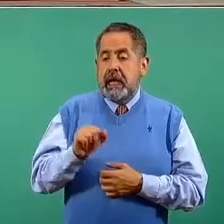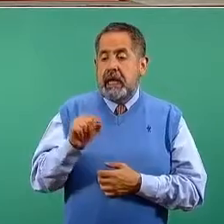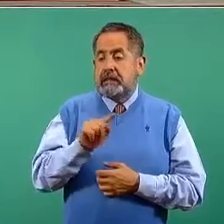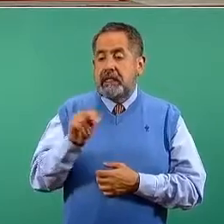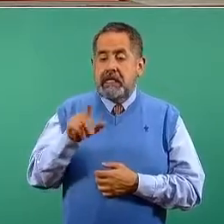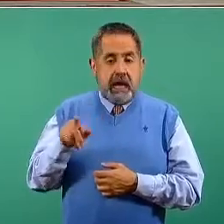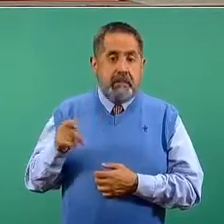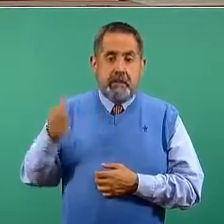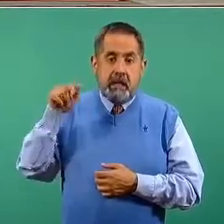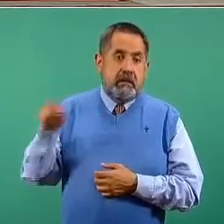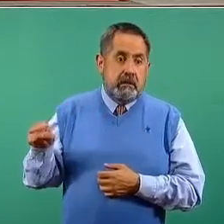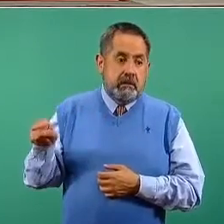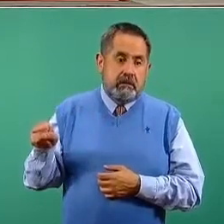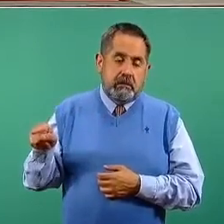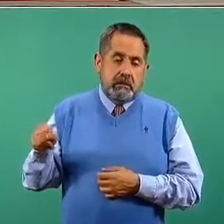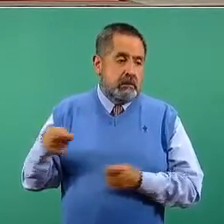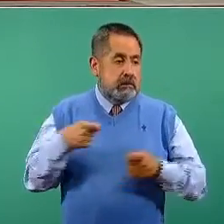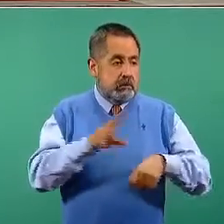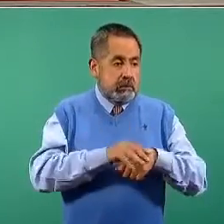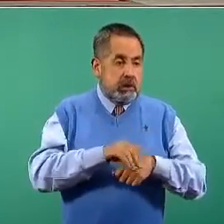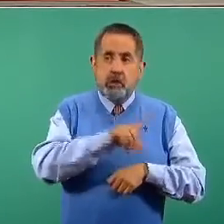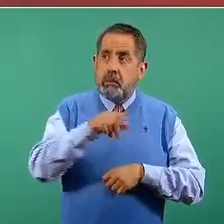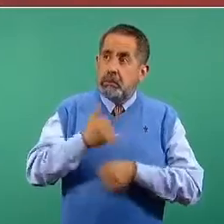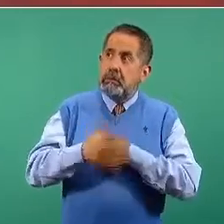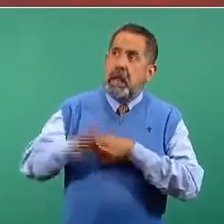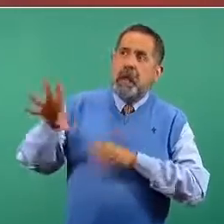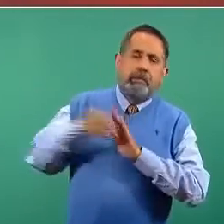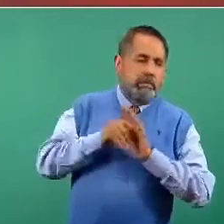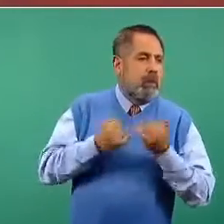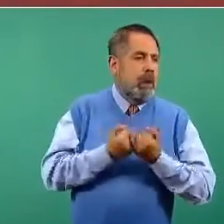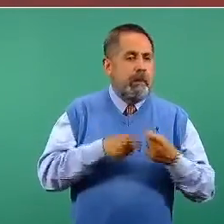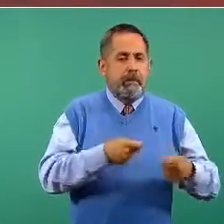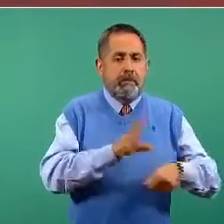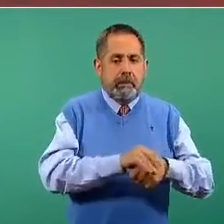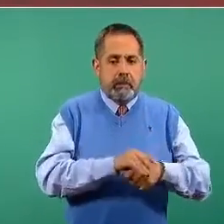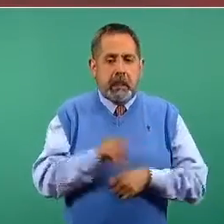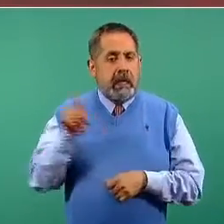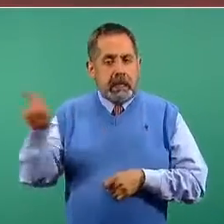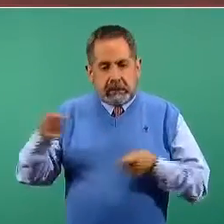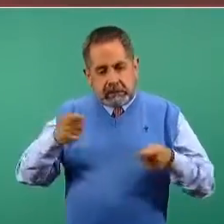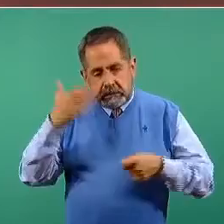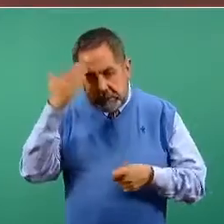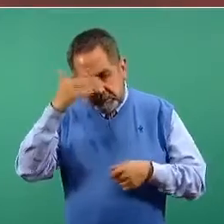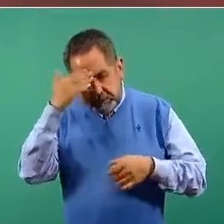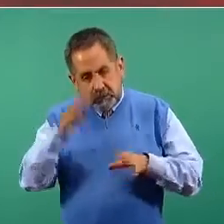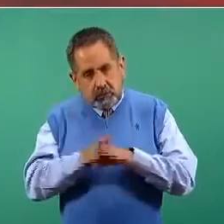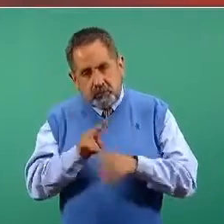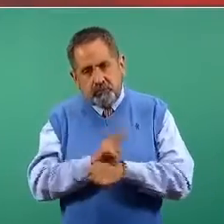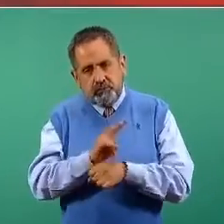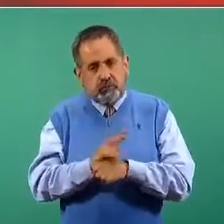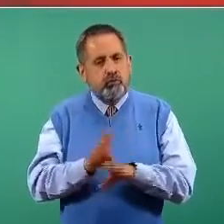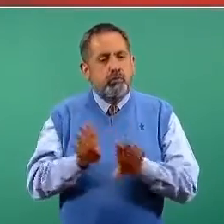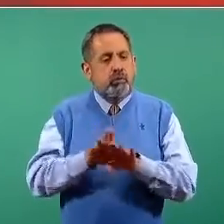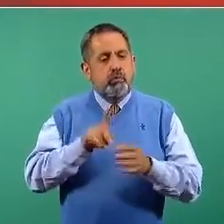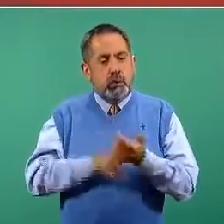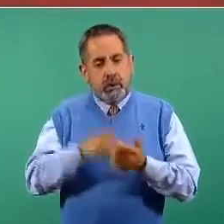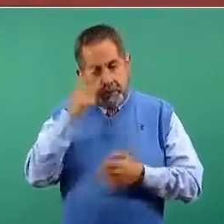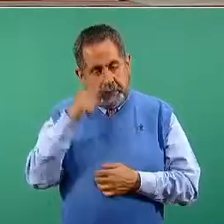Por lo tanto, es la que en forma primaria tiene el control más directo de la farmacovigilancia que